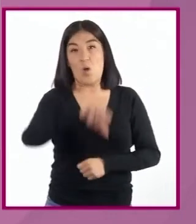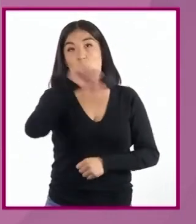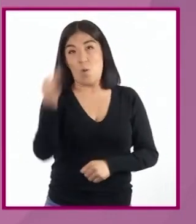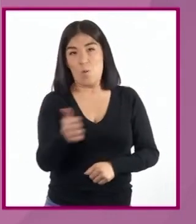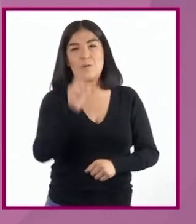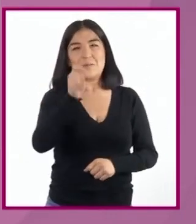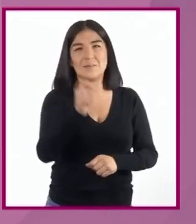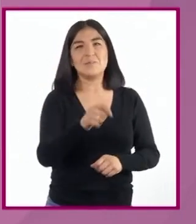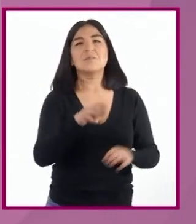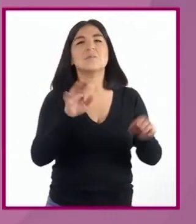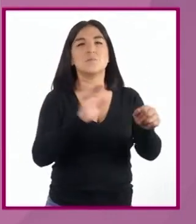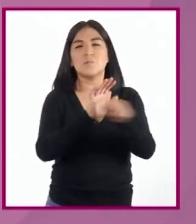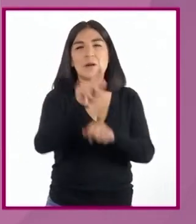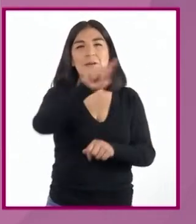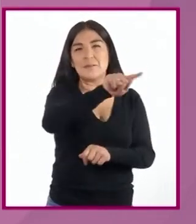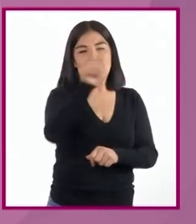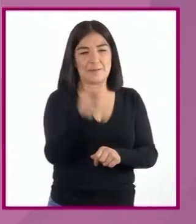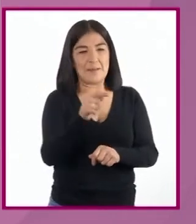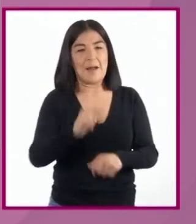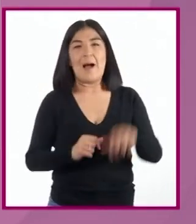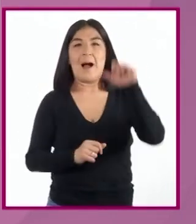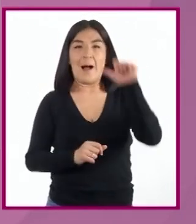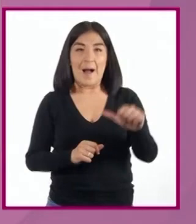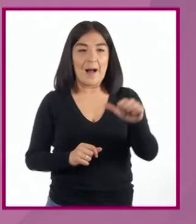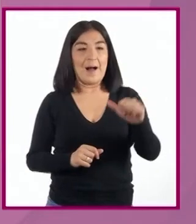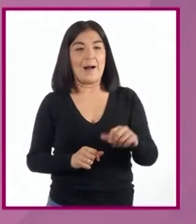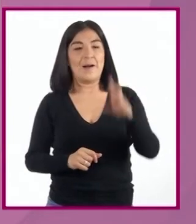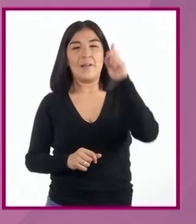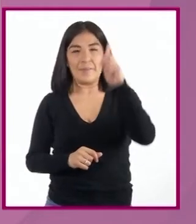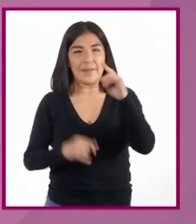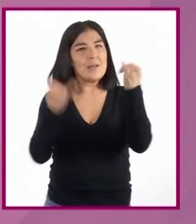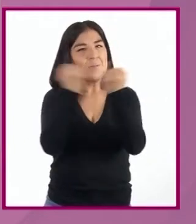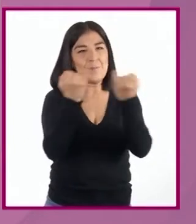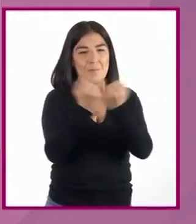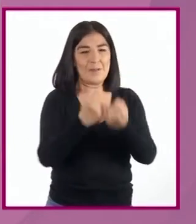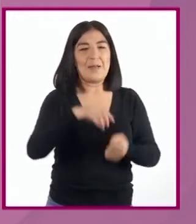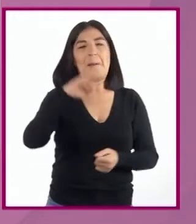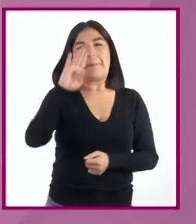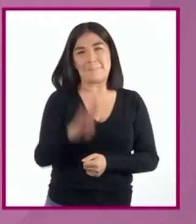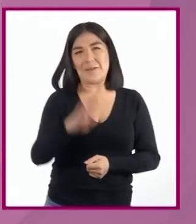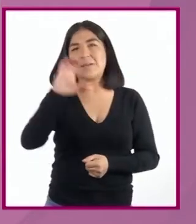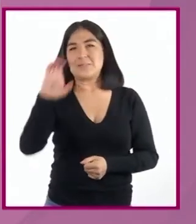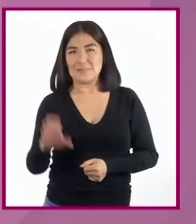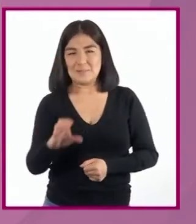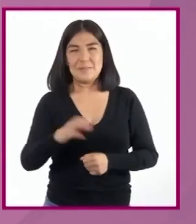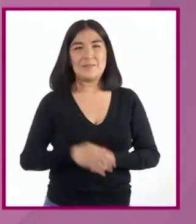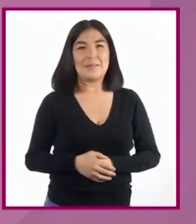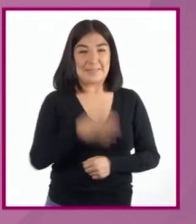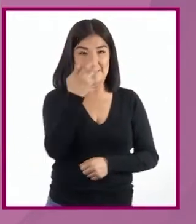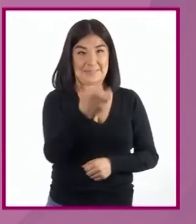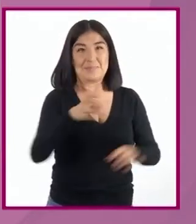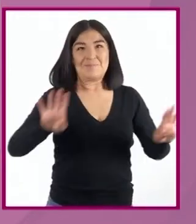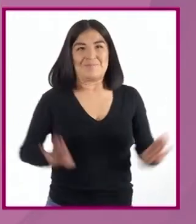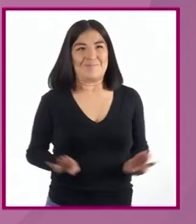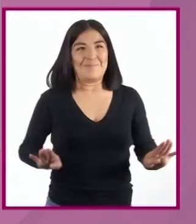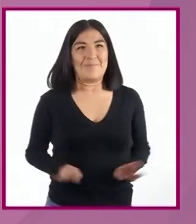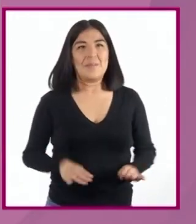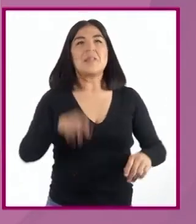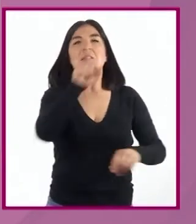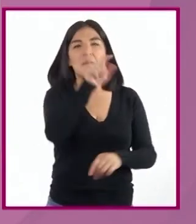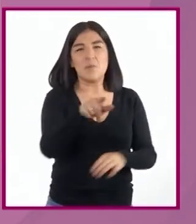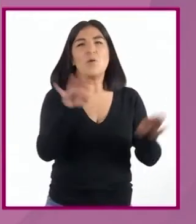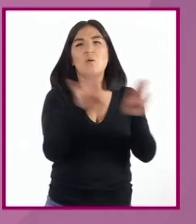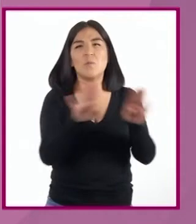ángulos contiguos son A y D, al igual que B y C. Estas parejas también